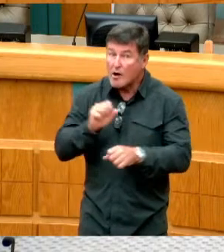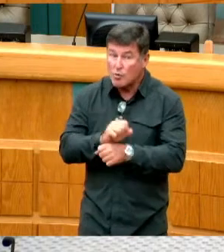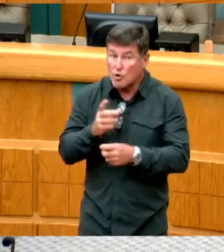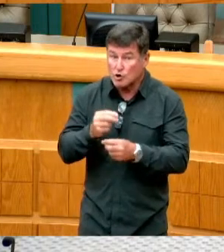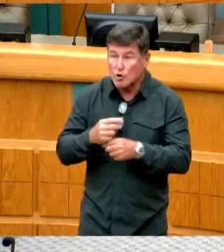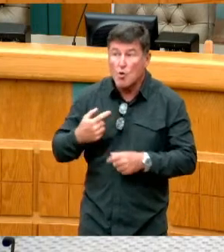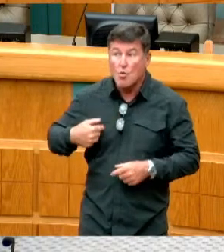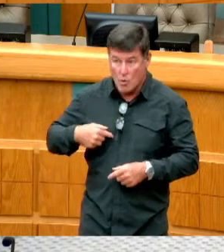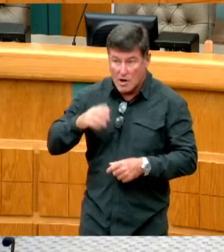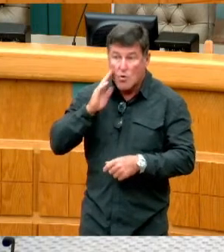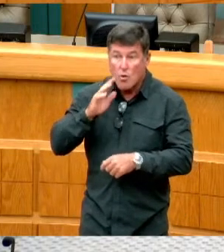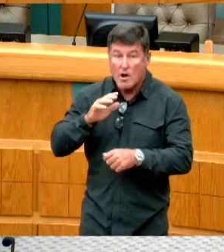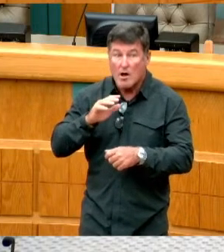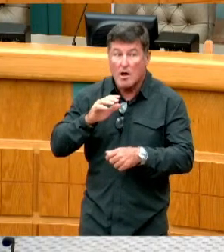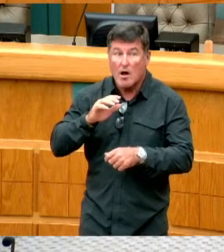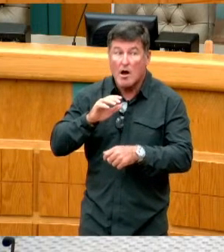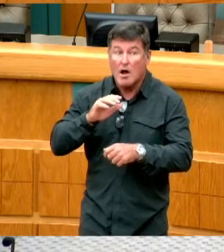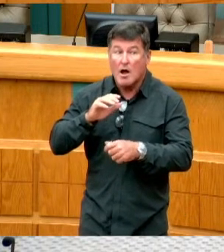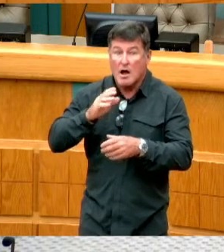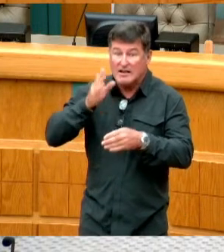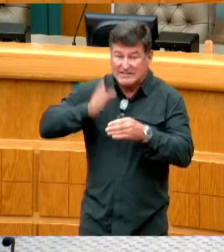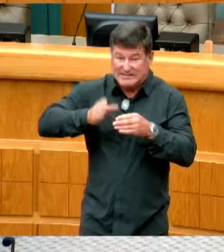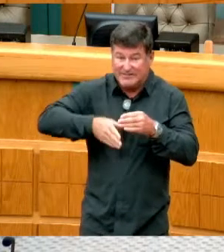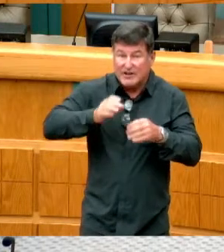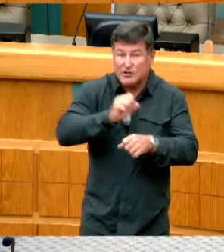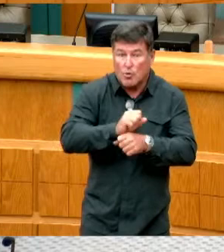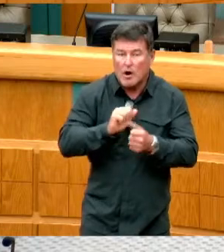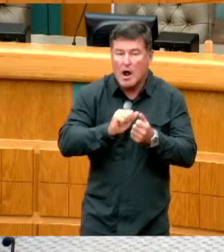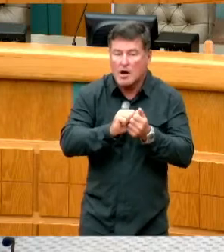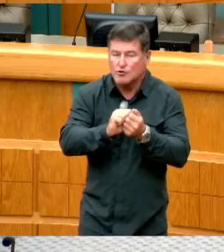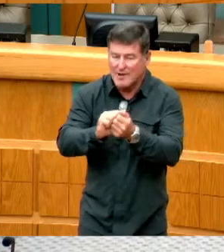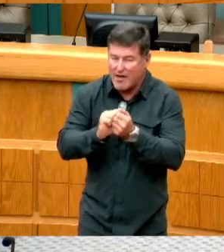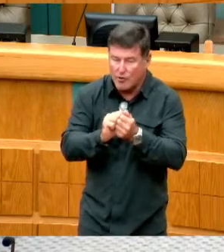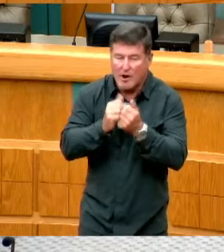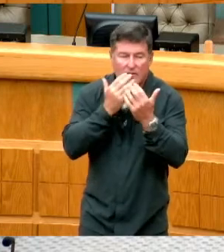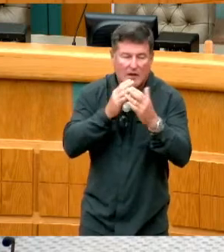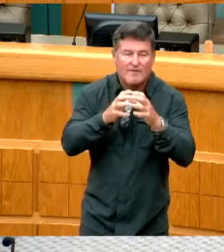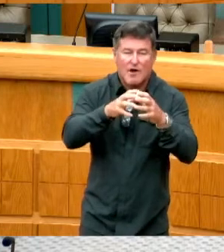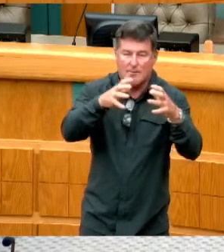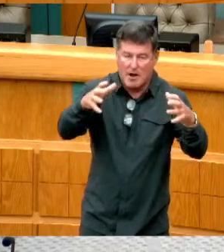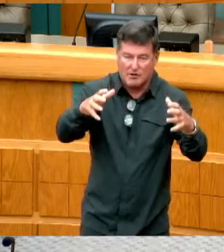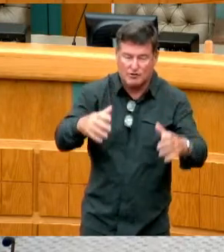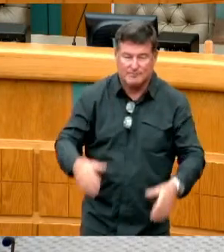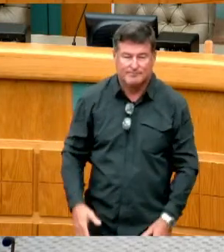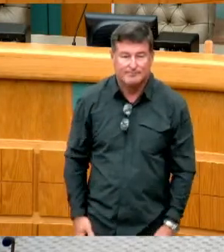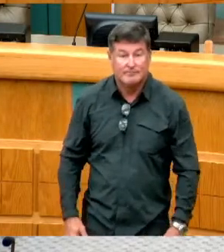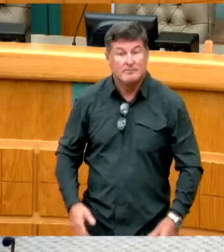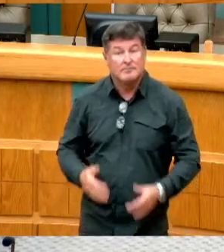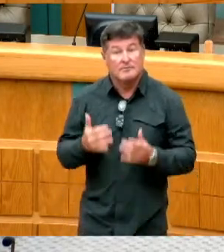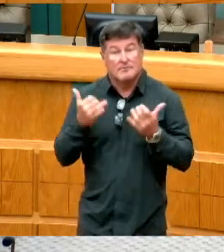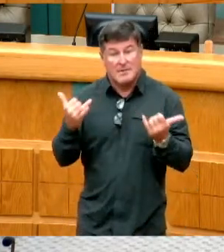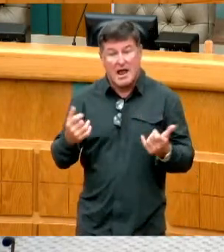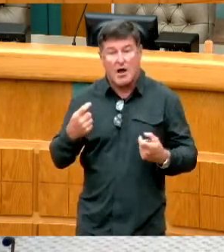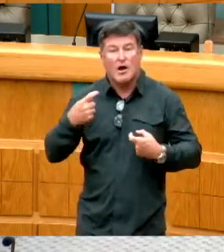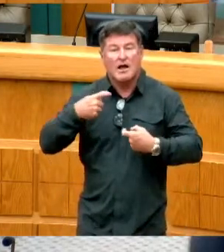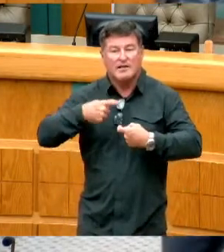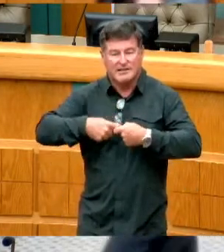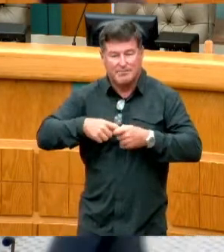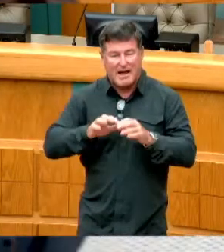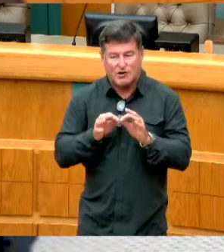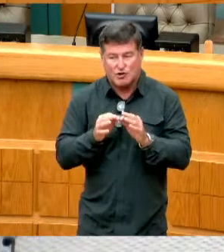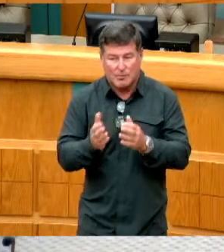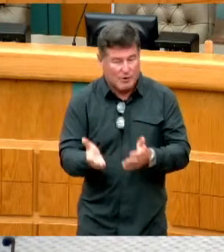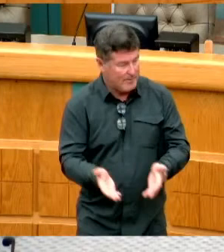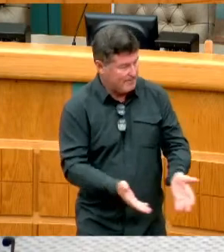you so much. El día de ayer logramos la inmunización de 5,224 personas en total, lo que demuestra que tenemos